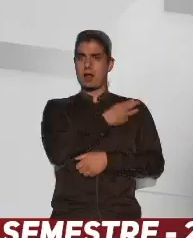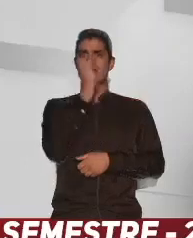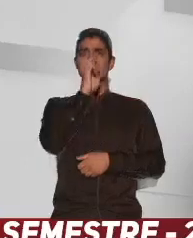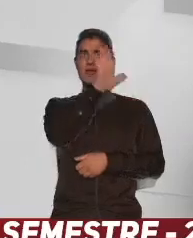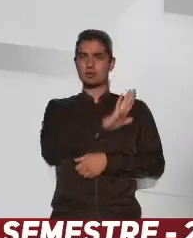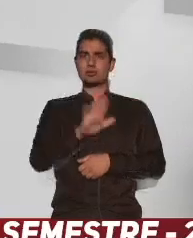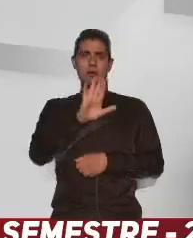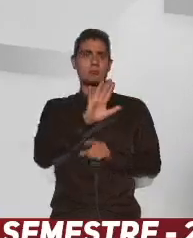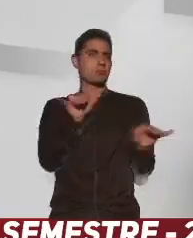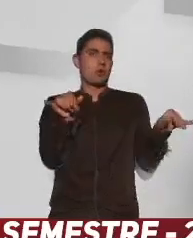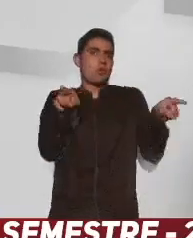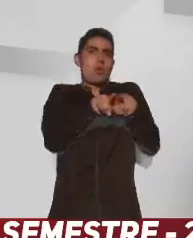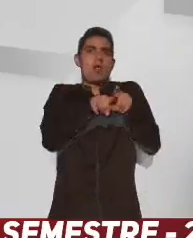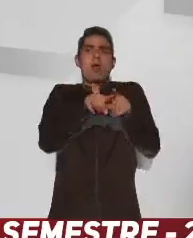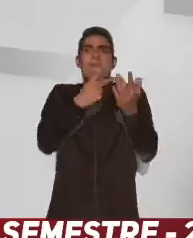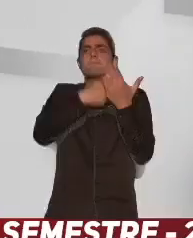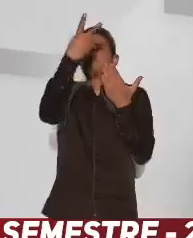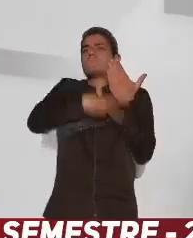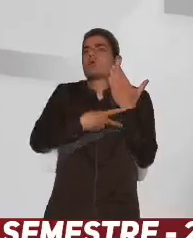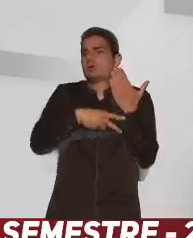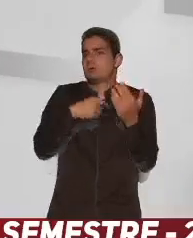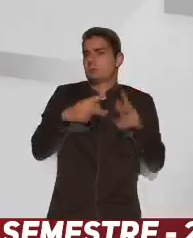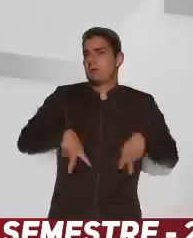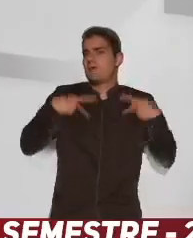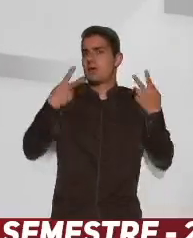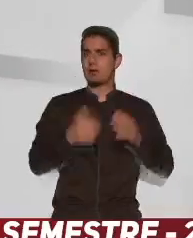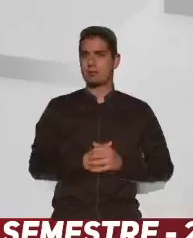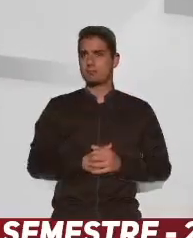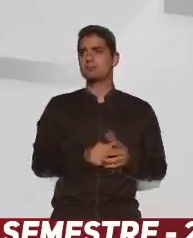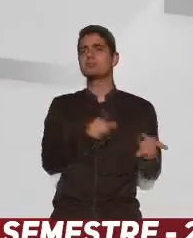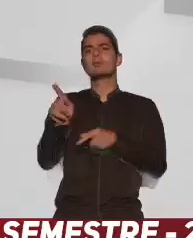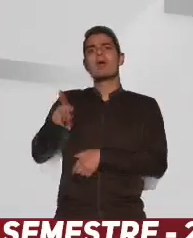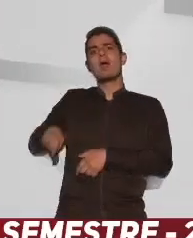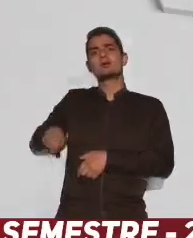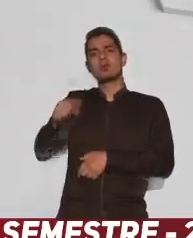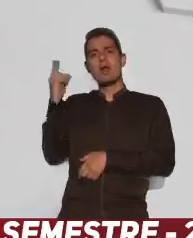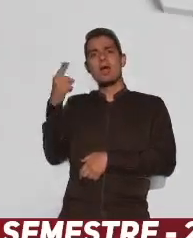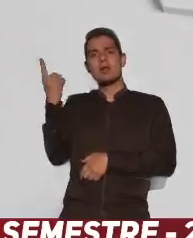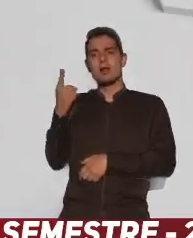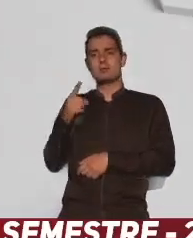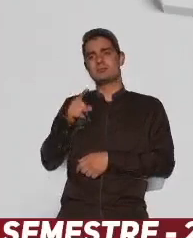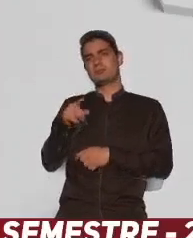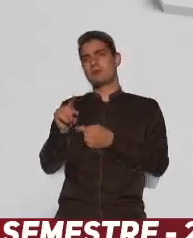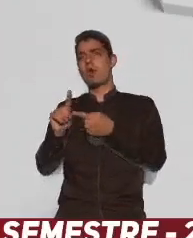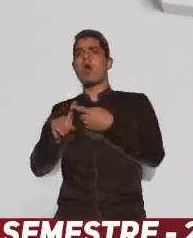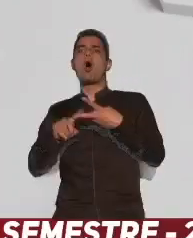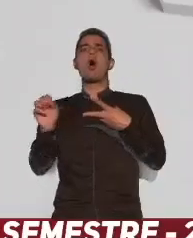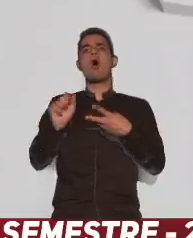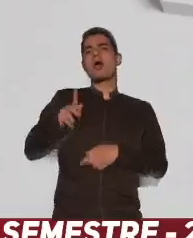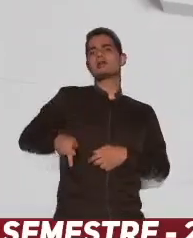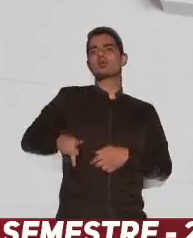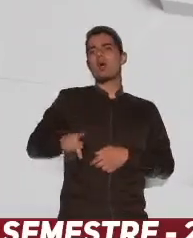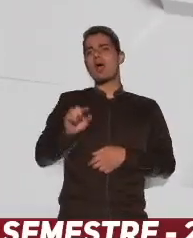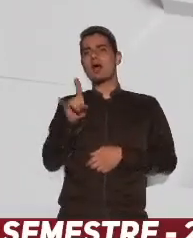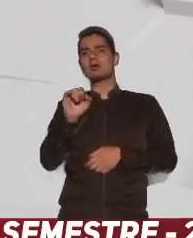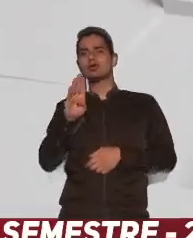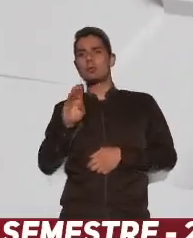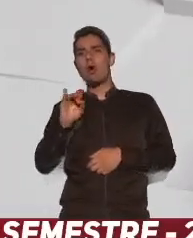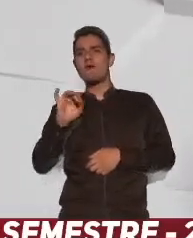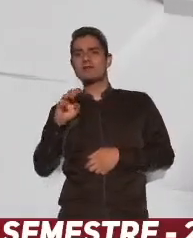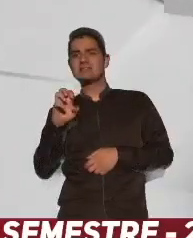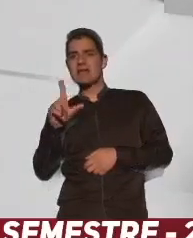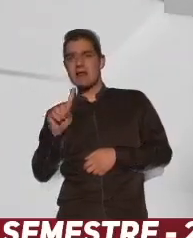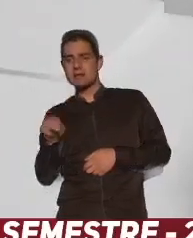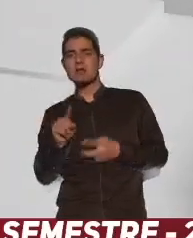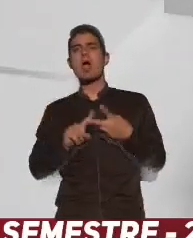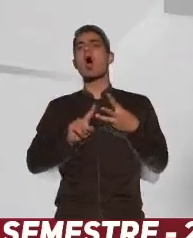proyecto de vida en la Escuela Militar de Cadetes General José María Córdoba, nuestra Escuela Militar de Suboficiales Sargento Inocencio Chincá, o nuestra